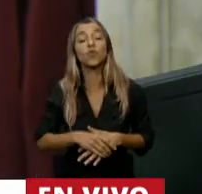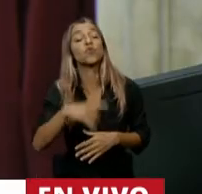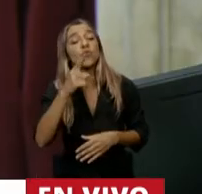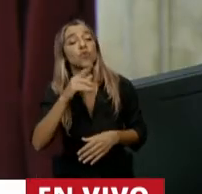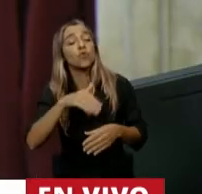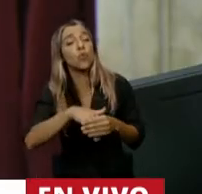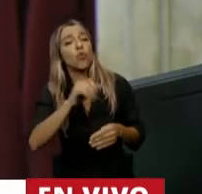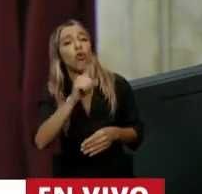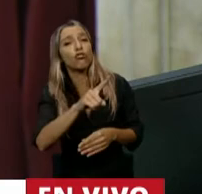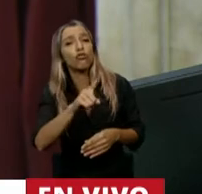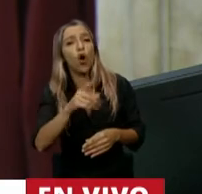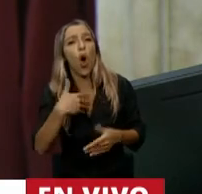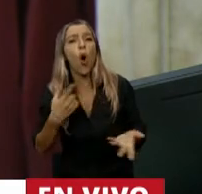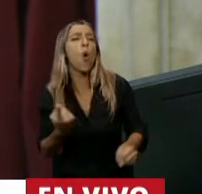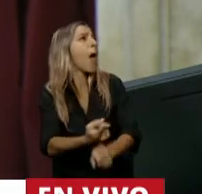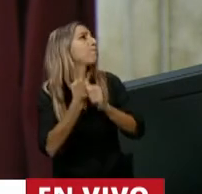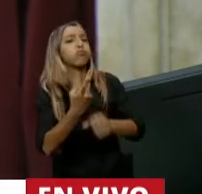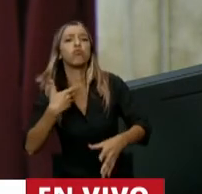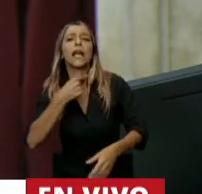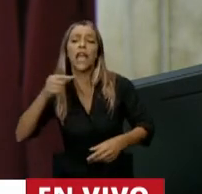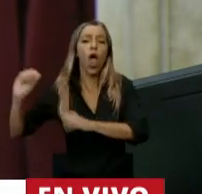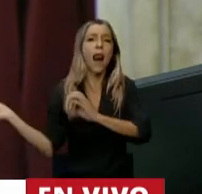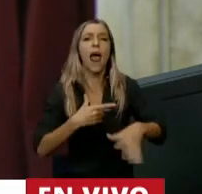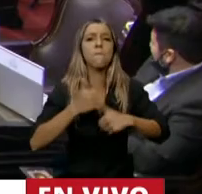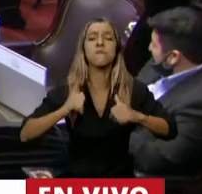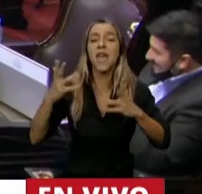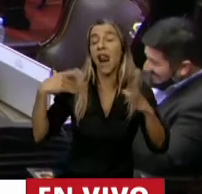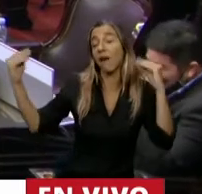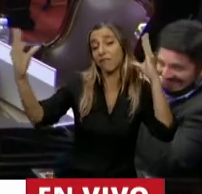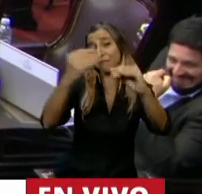Sentido de su voto, Marcelo Cohen. Madre, lo tiraría a la mierda. Mi voto es negativo,